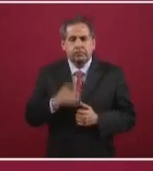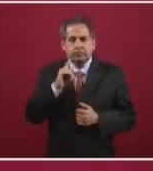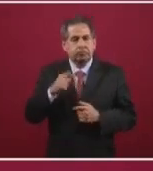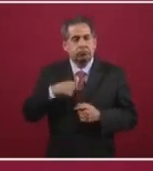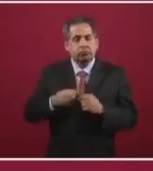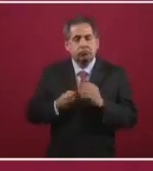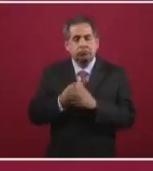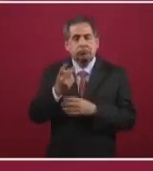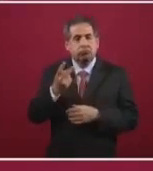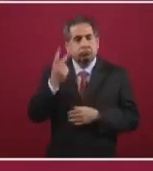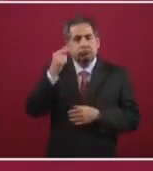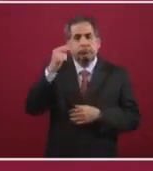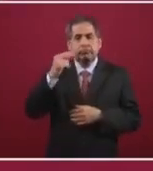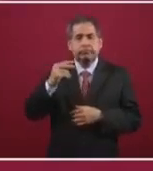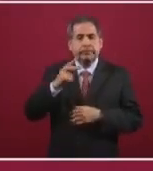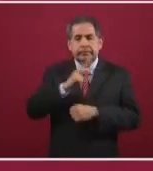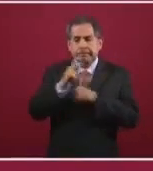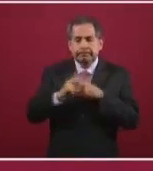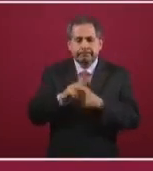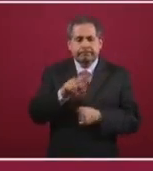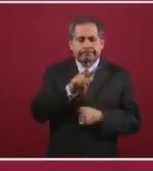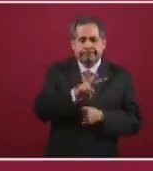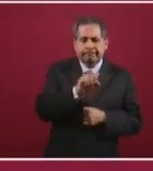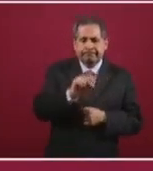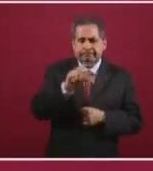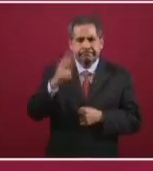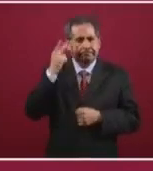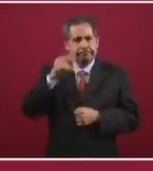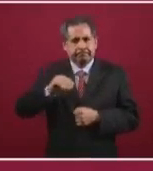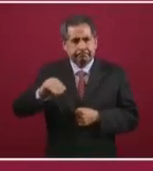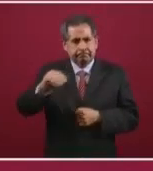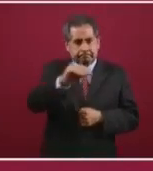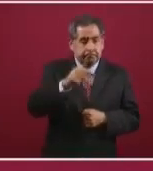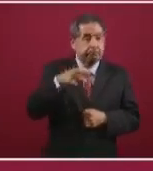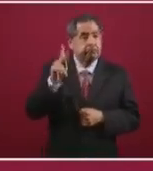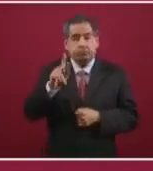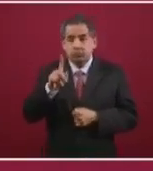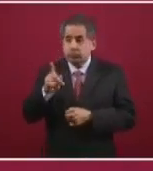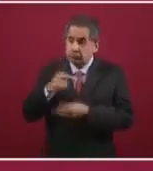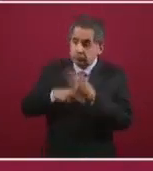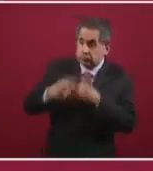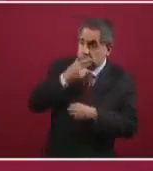salir a recorrer el país los fines de semana, pero si está aquí